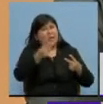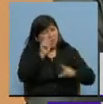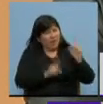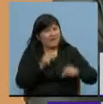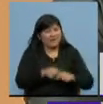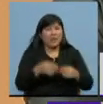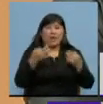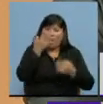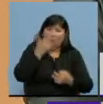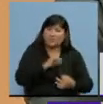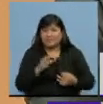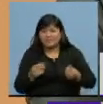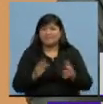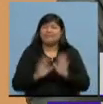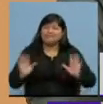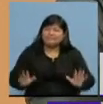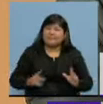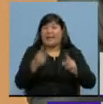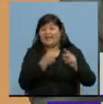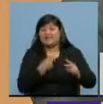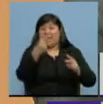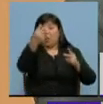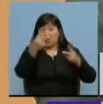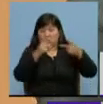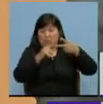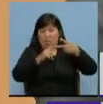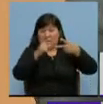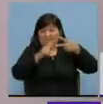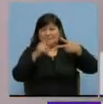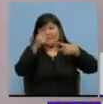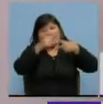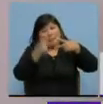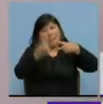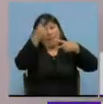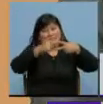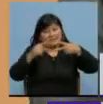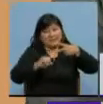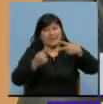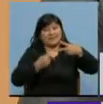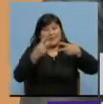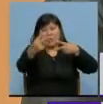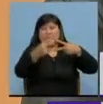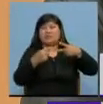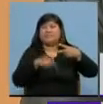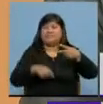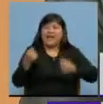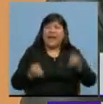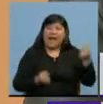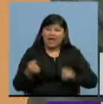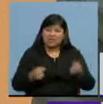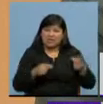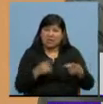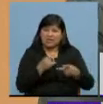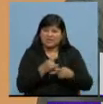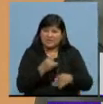Acá es como que por ahí siempre el segundo es el primer fracasado, todos tienen eso, pero la realidad es que el segundo